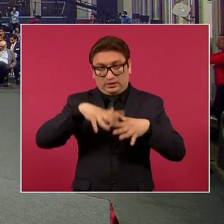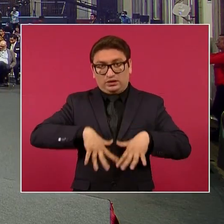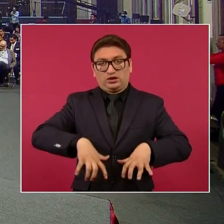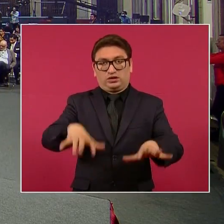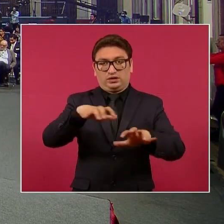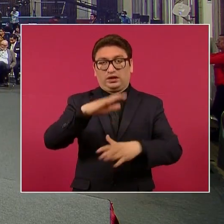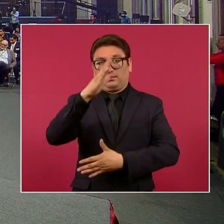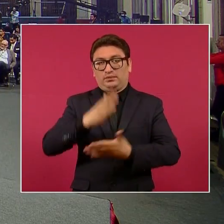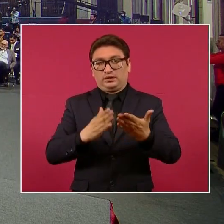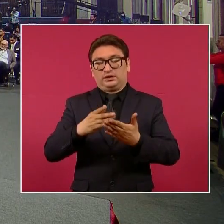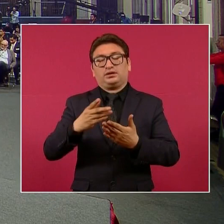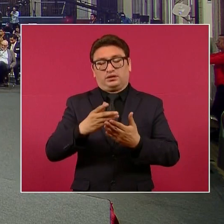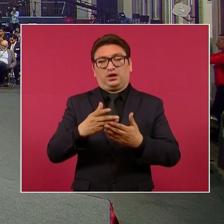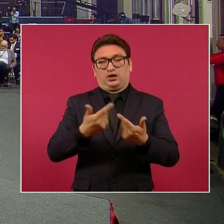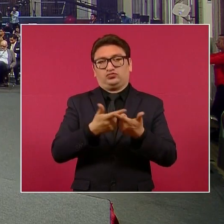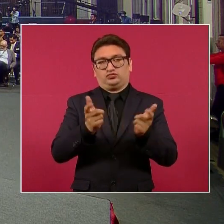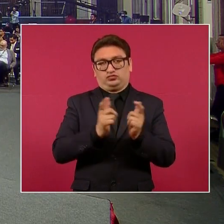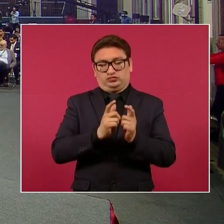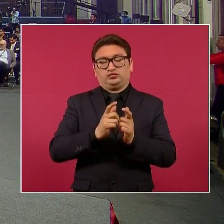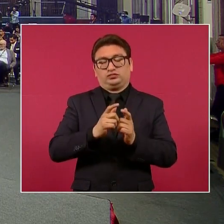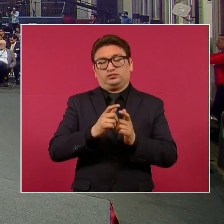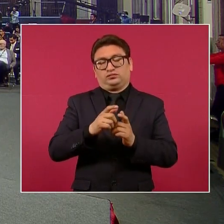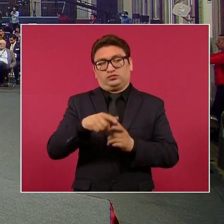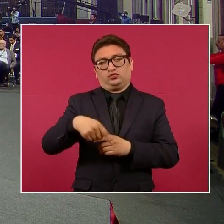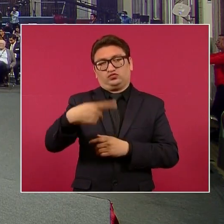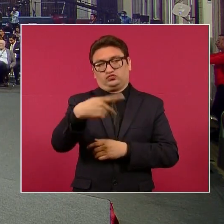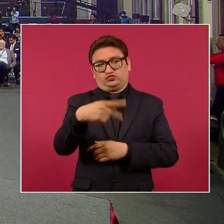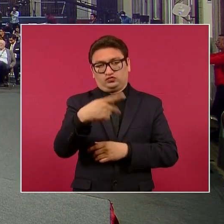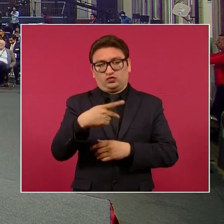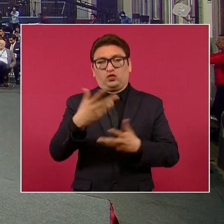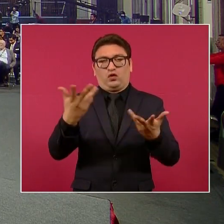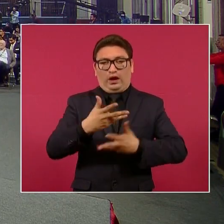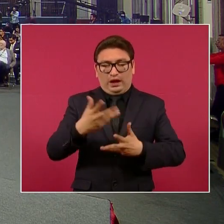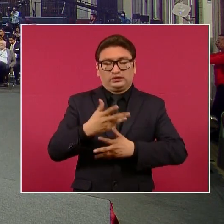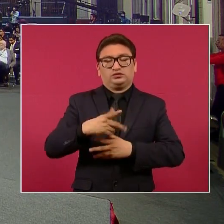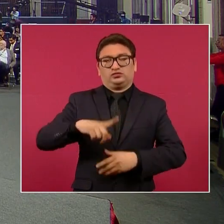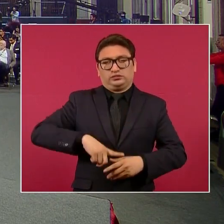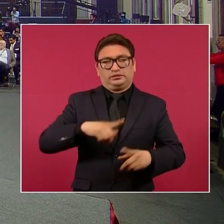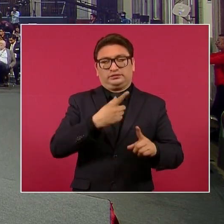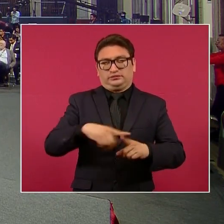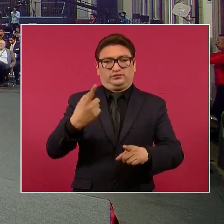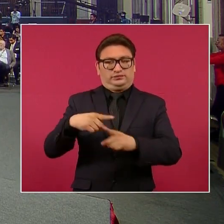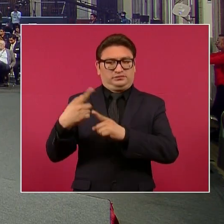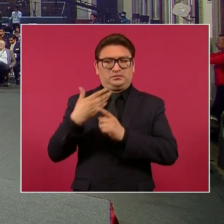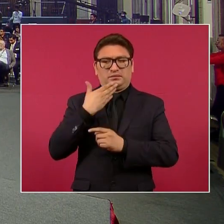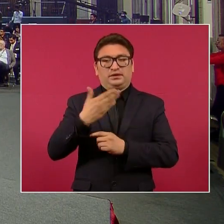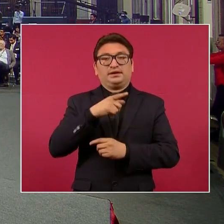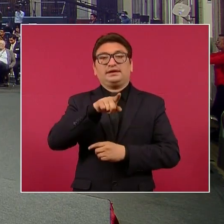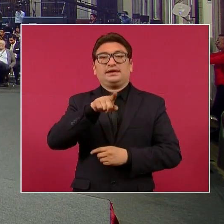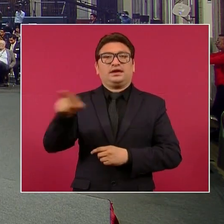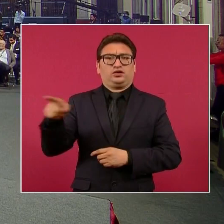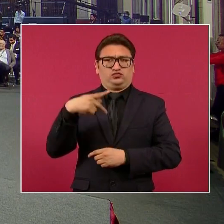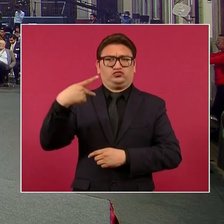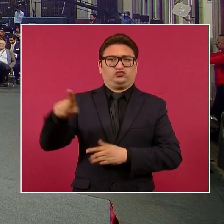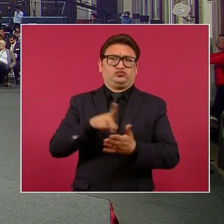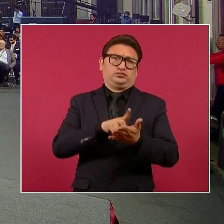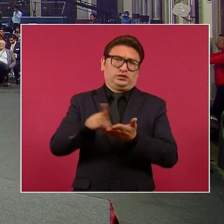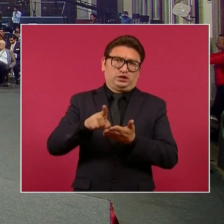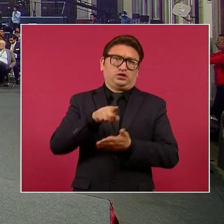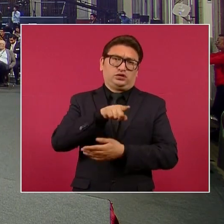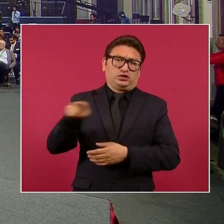su partido, con su movimiento, con las acciones de gobierno que está emprendiendo, y por ende tenían derecho y